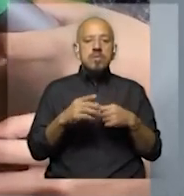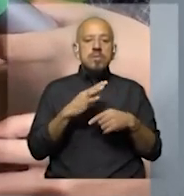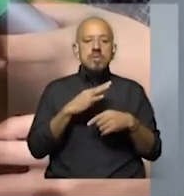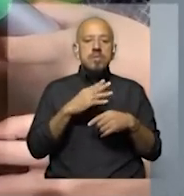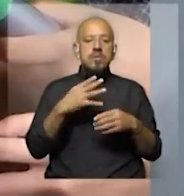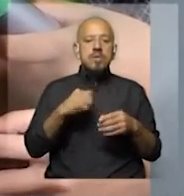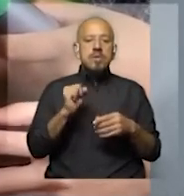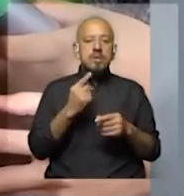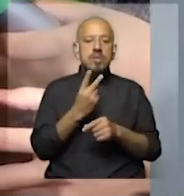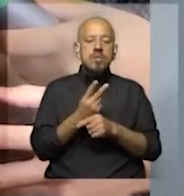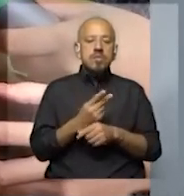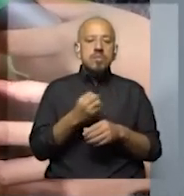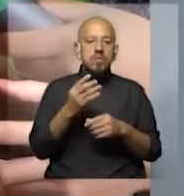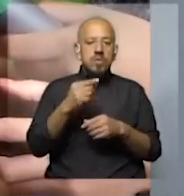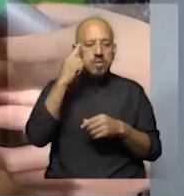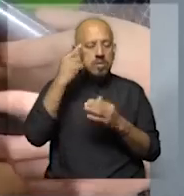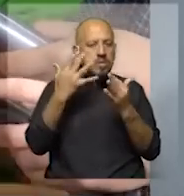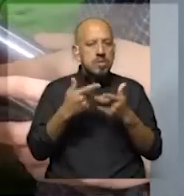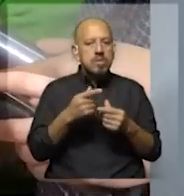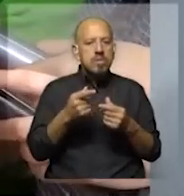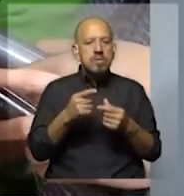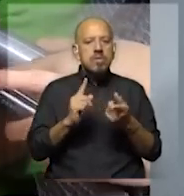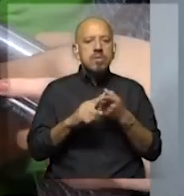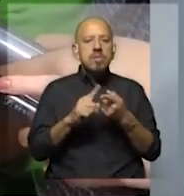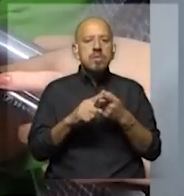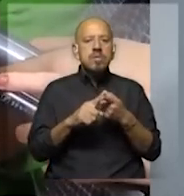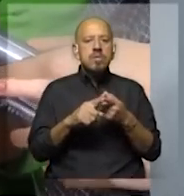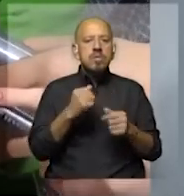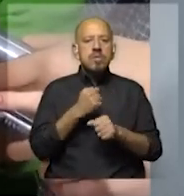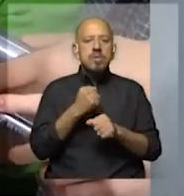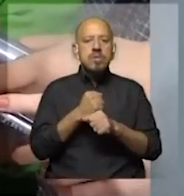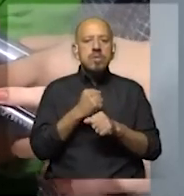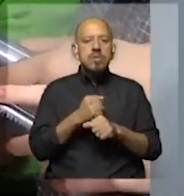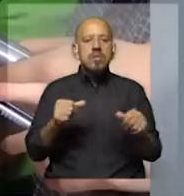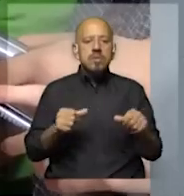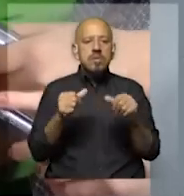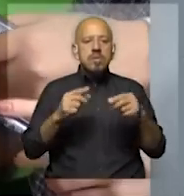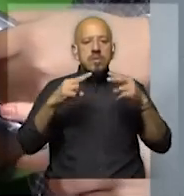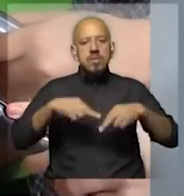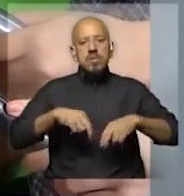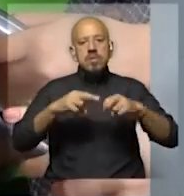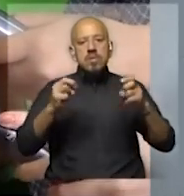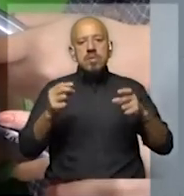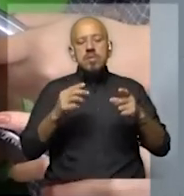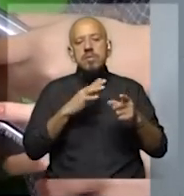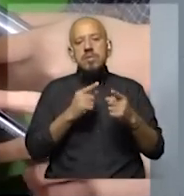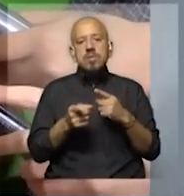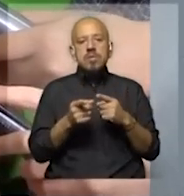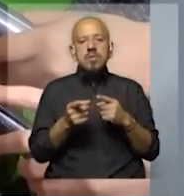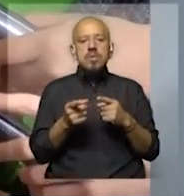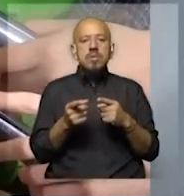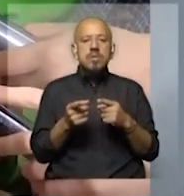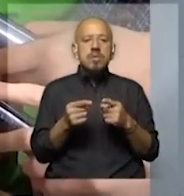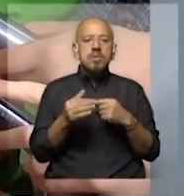porque esa estrategia fue en el acuerdo a partir del trabajo que se hizo de la investigación se pudo determinar que